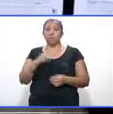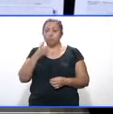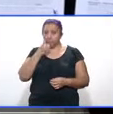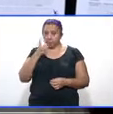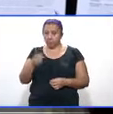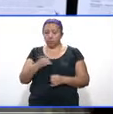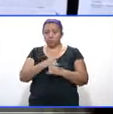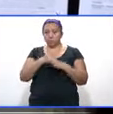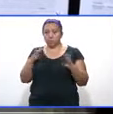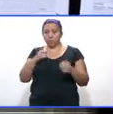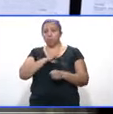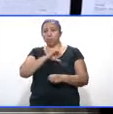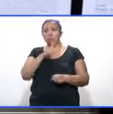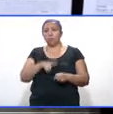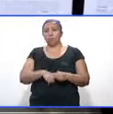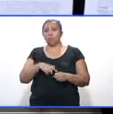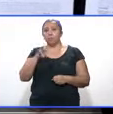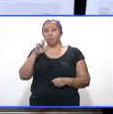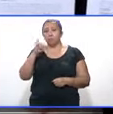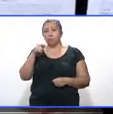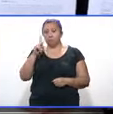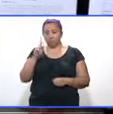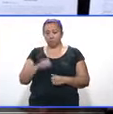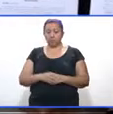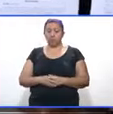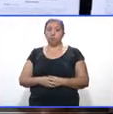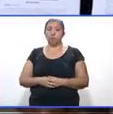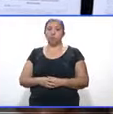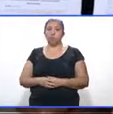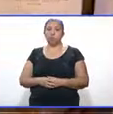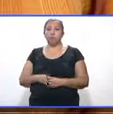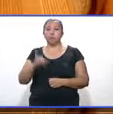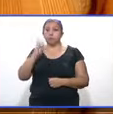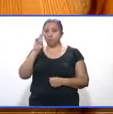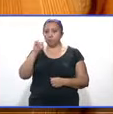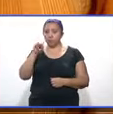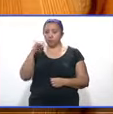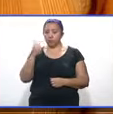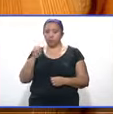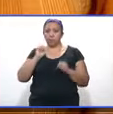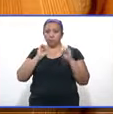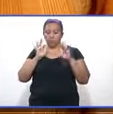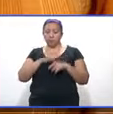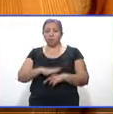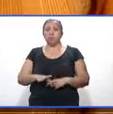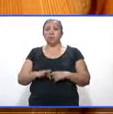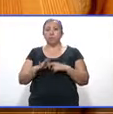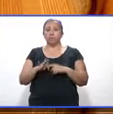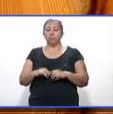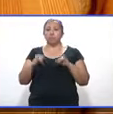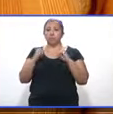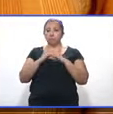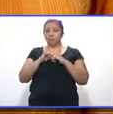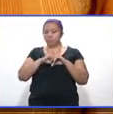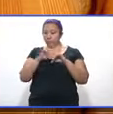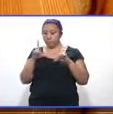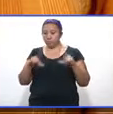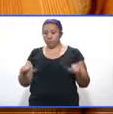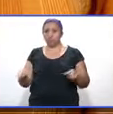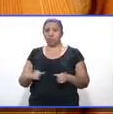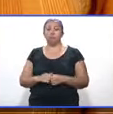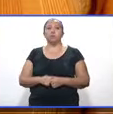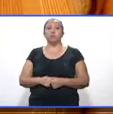su director general, Eric Villanueva Mucul. El INDEMAYA y la Oficina de Representación del Instituto Nacional de